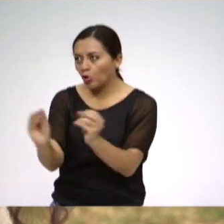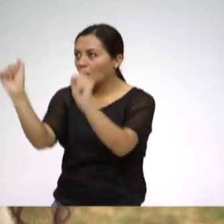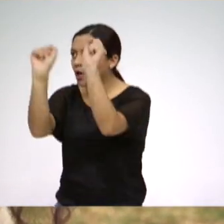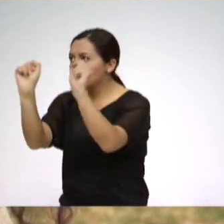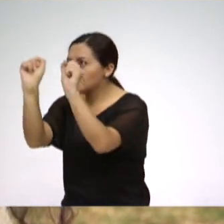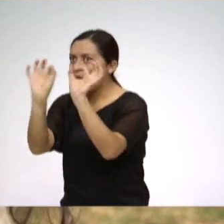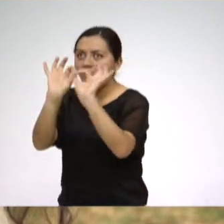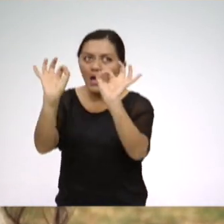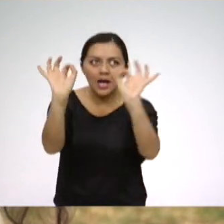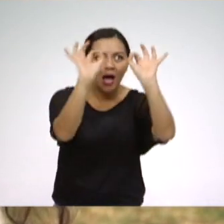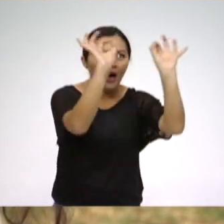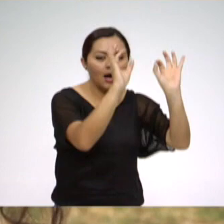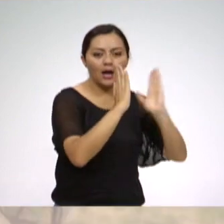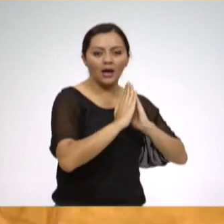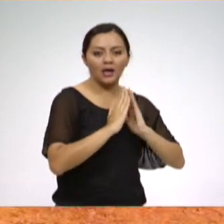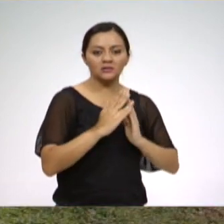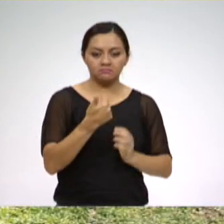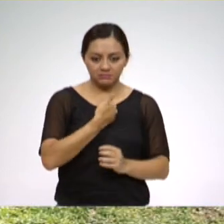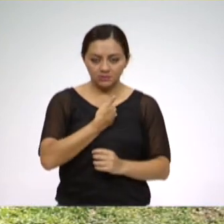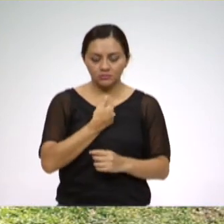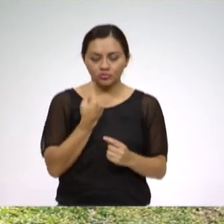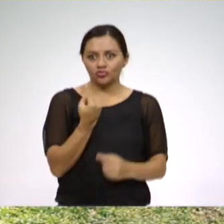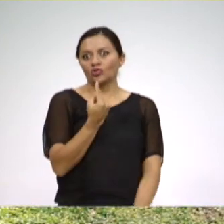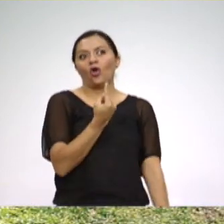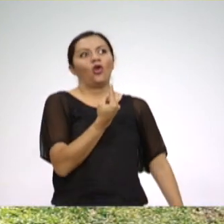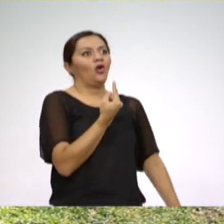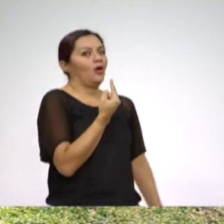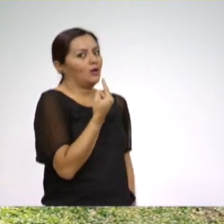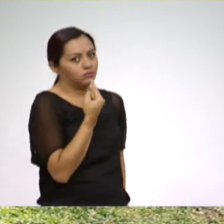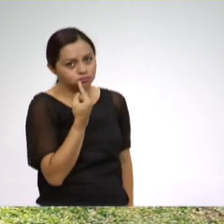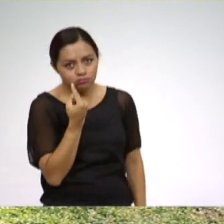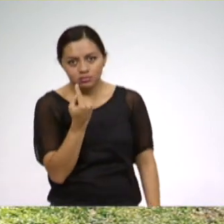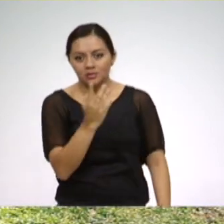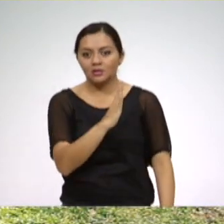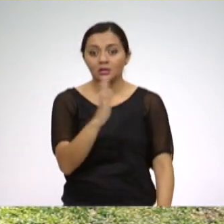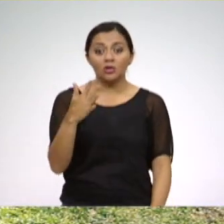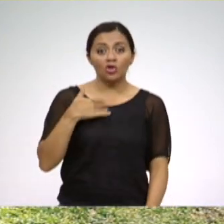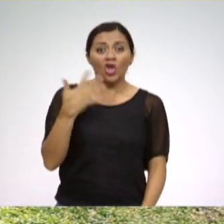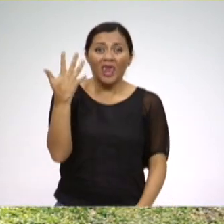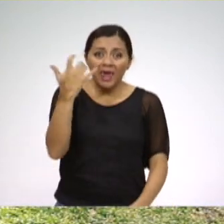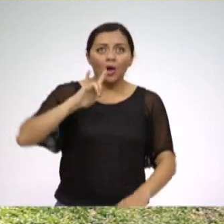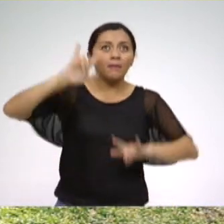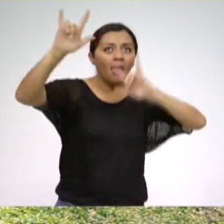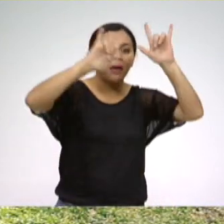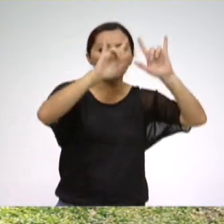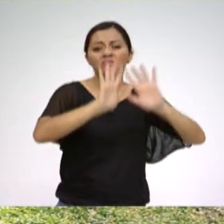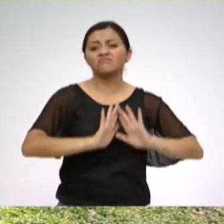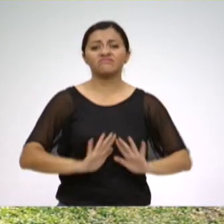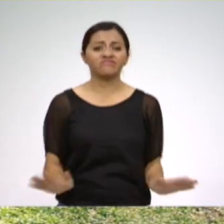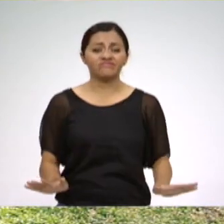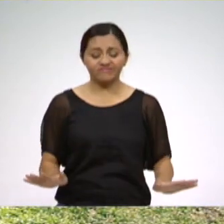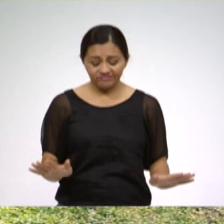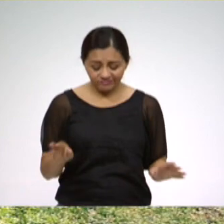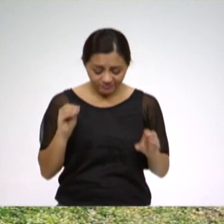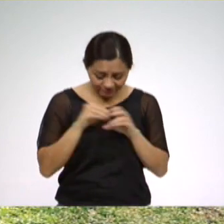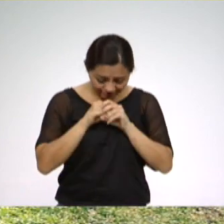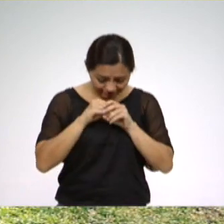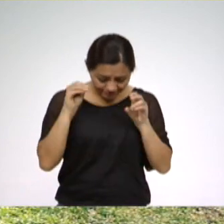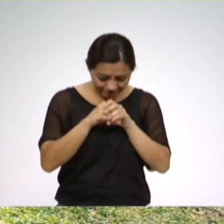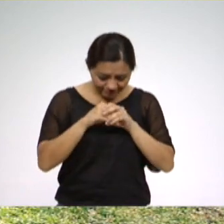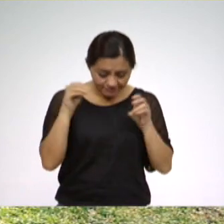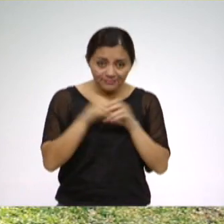preocuparme por arreglarme yo sola. Y el hecho de igual no cumplir mi sueño de viajar, porque ahorita ya tengo que ahorrar yo,